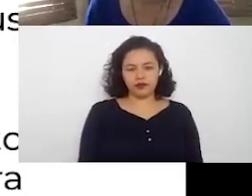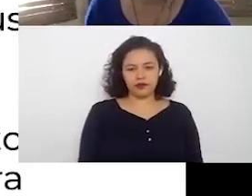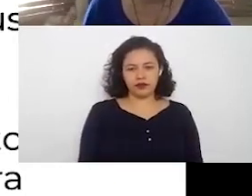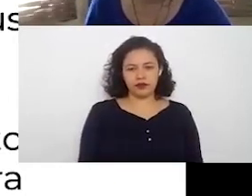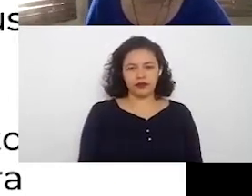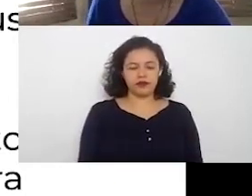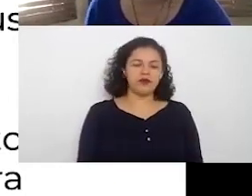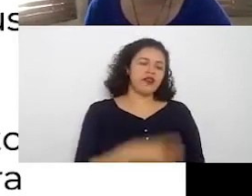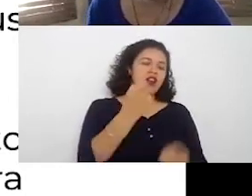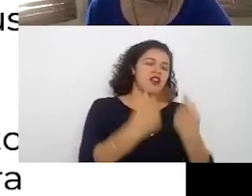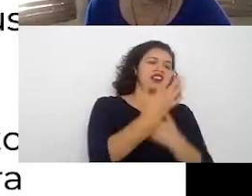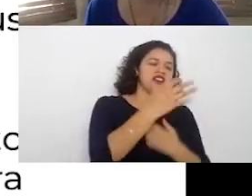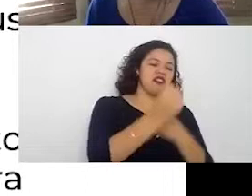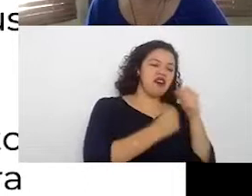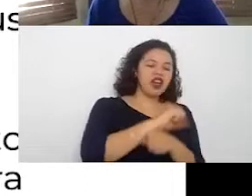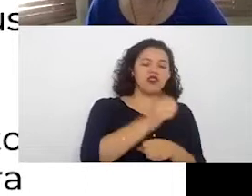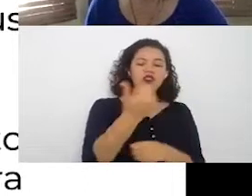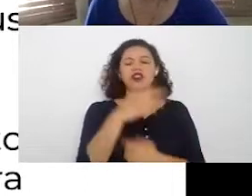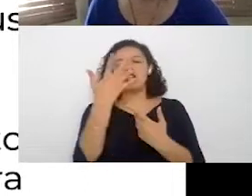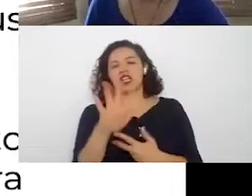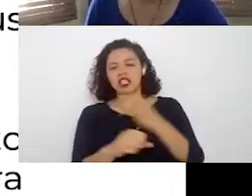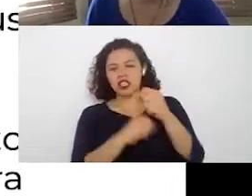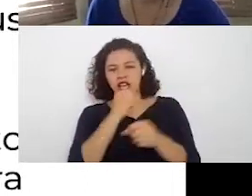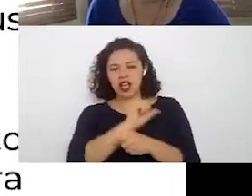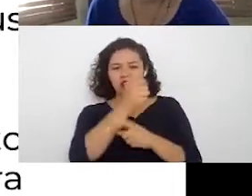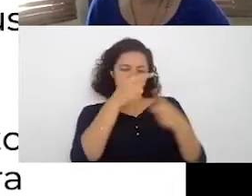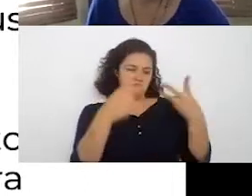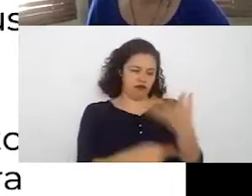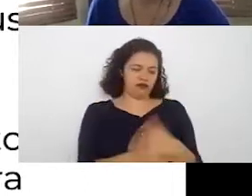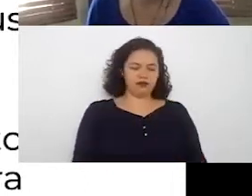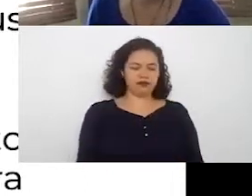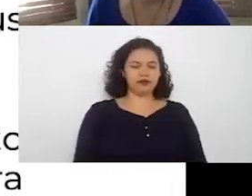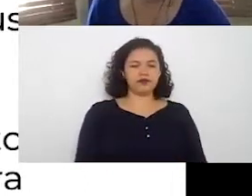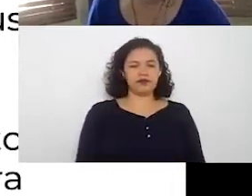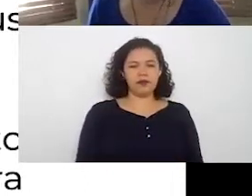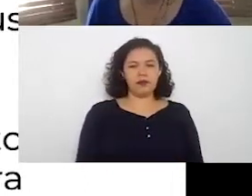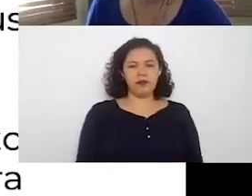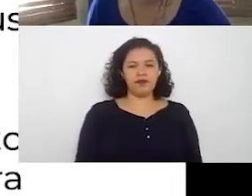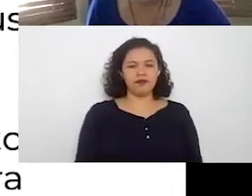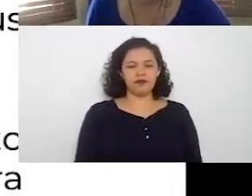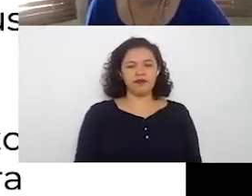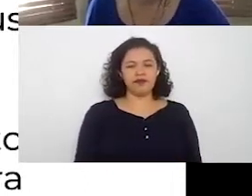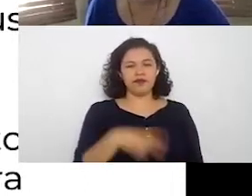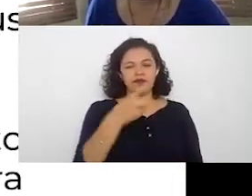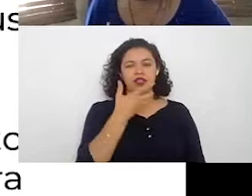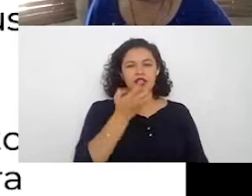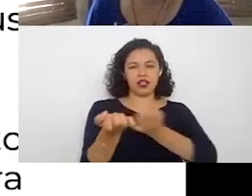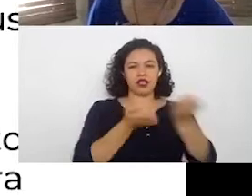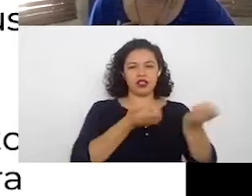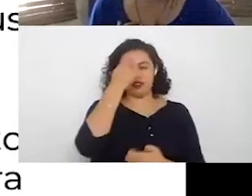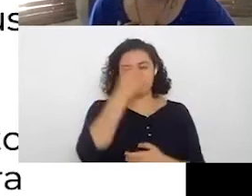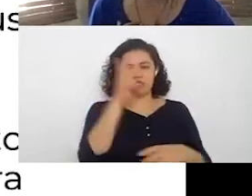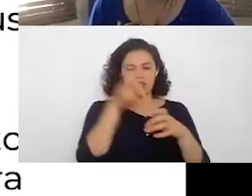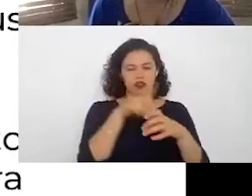piden 5, en otras 10, etcétera. Pero este es el ejercicio de cómo hacer la aportación de donativos